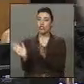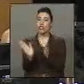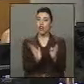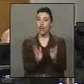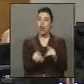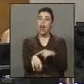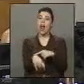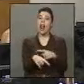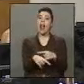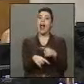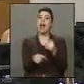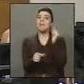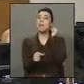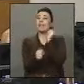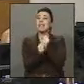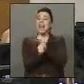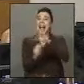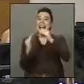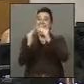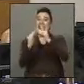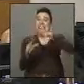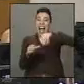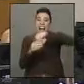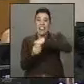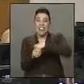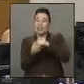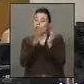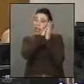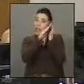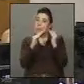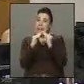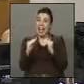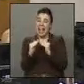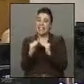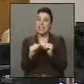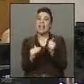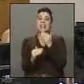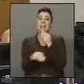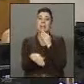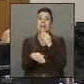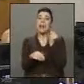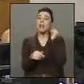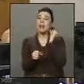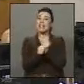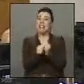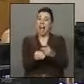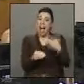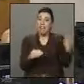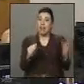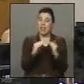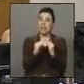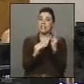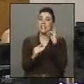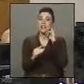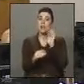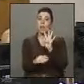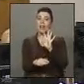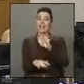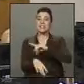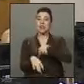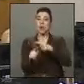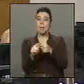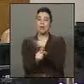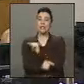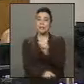de las trabajadoras puertas adentro y, además, que la jornada de las trabajadoras puertas afuera se reduce a 45 horas a la